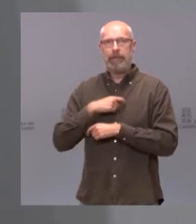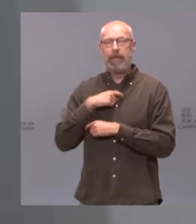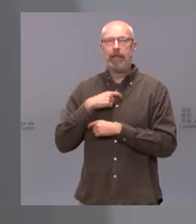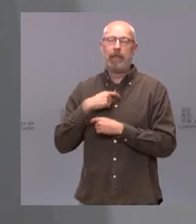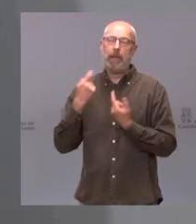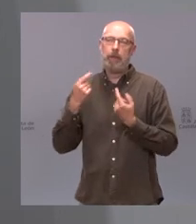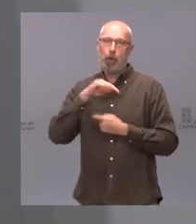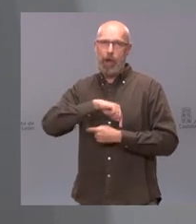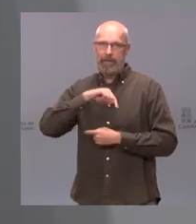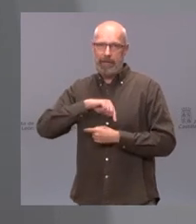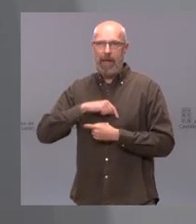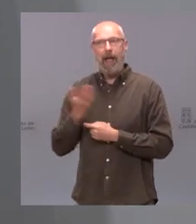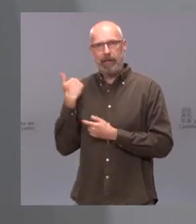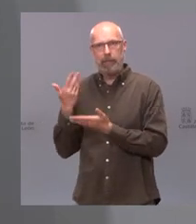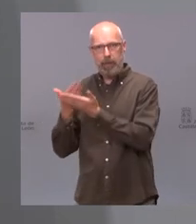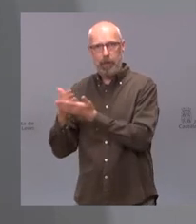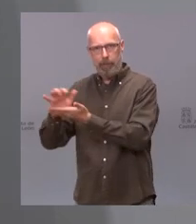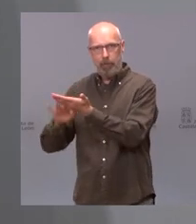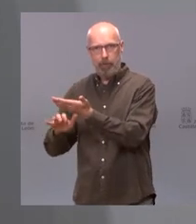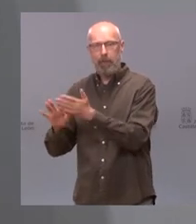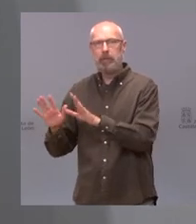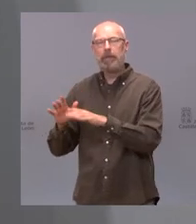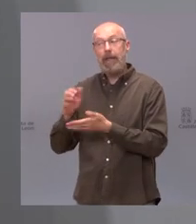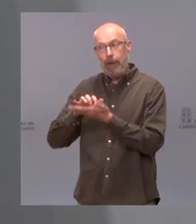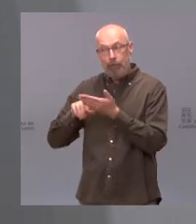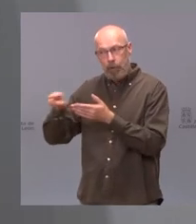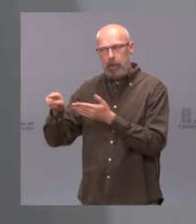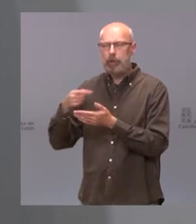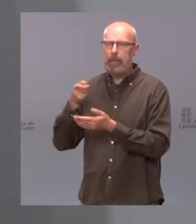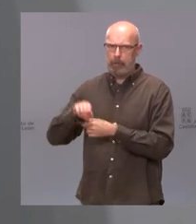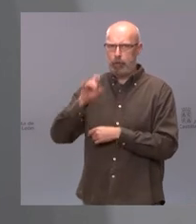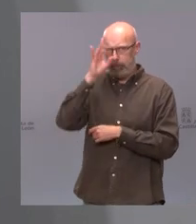solicitó. Informe también sorprendente, permítame que se lo diga,